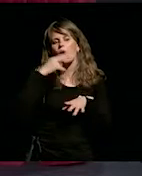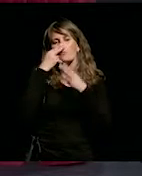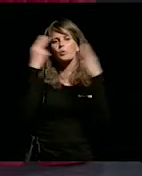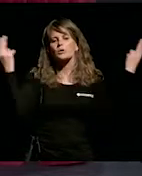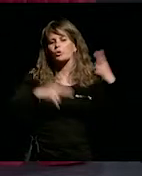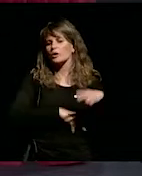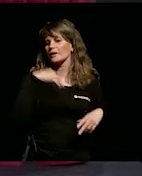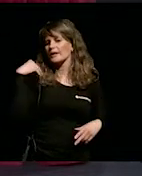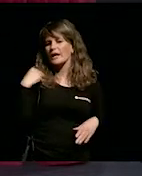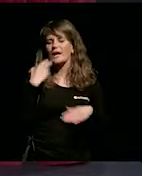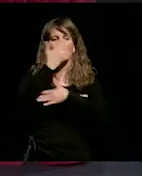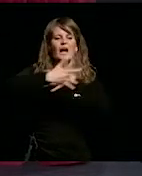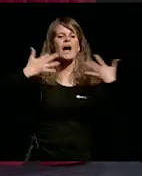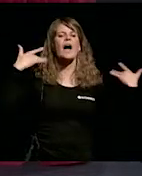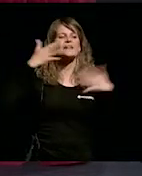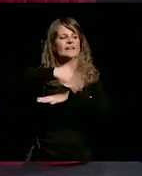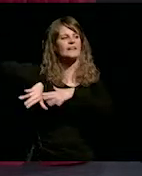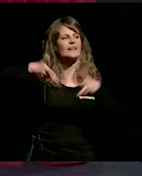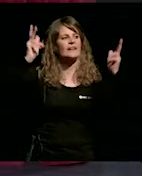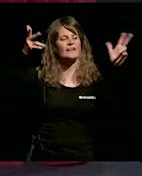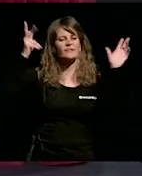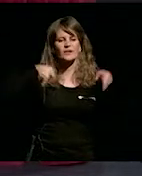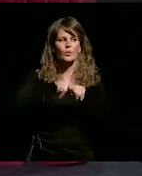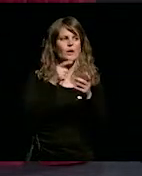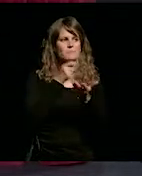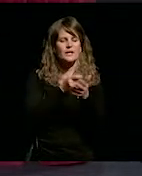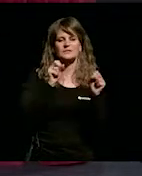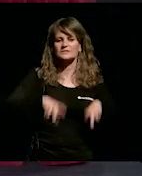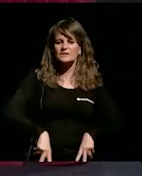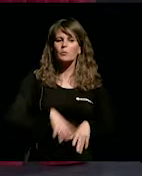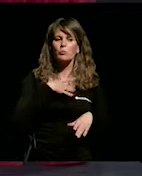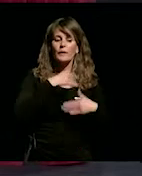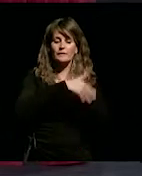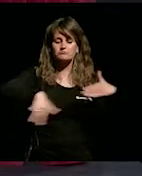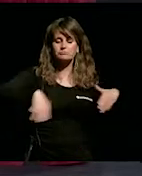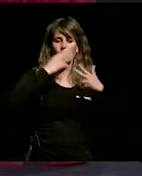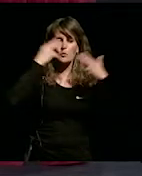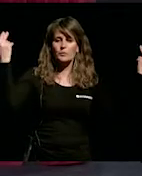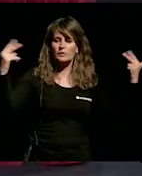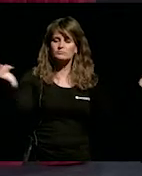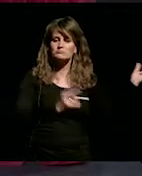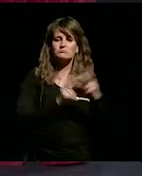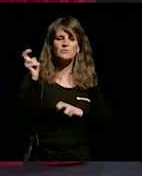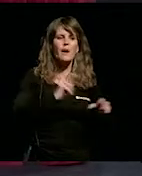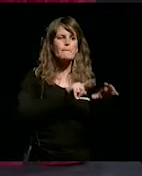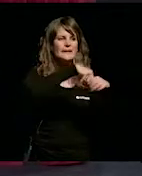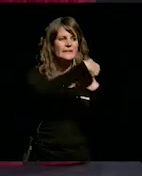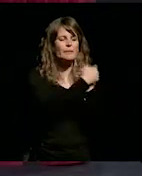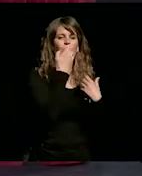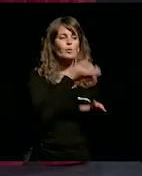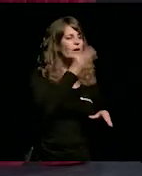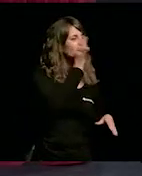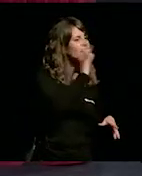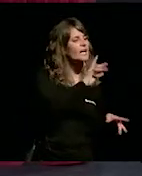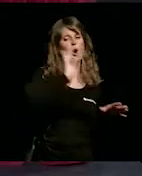aire libre, en el centro de la ciudad. La gente se puede parar en la vía pública y ver y participar desde las cafeterías, mientras hacen